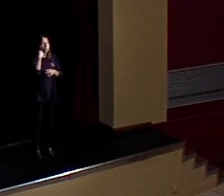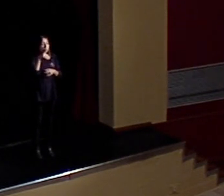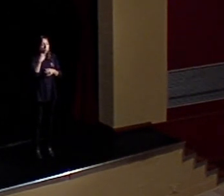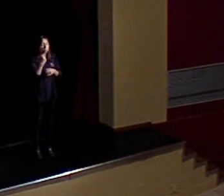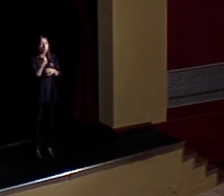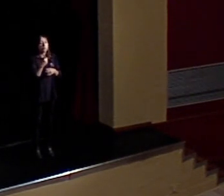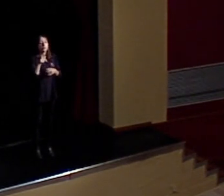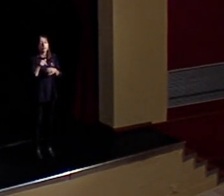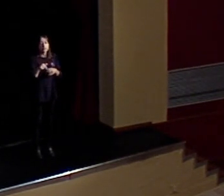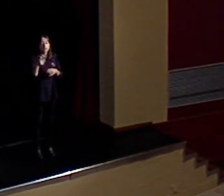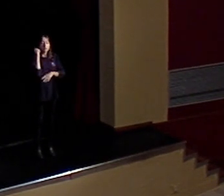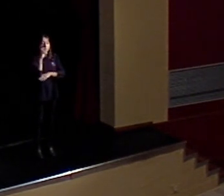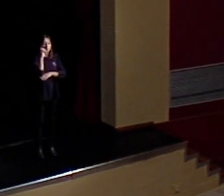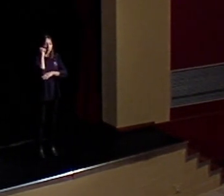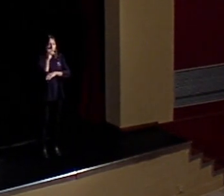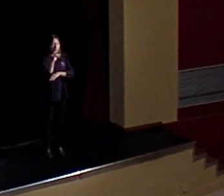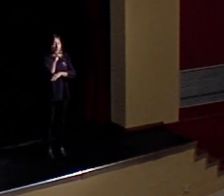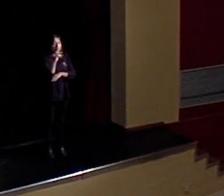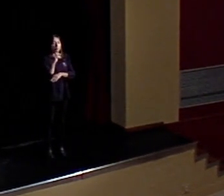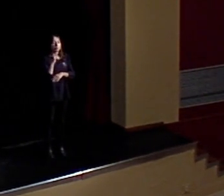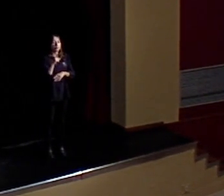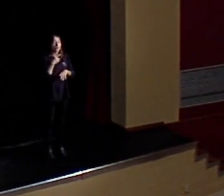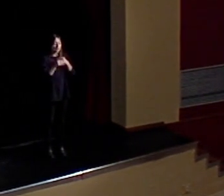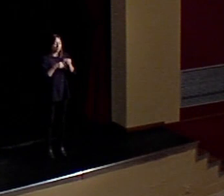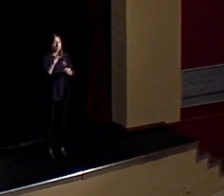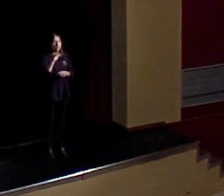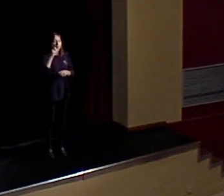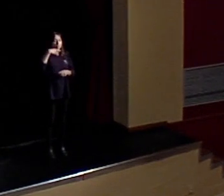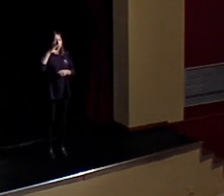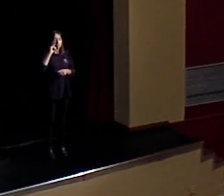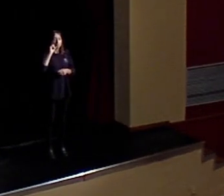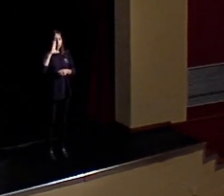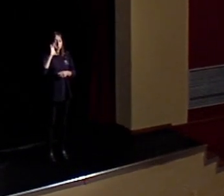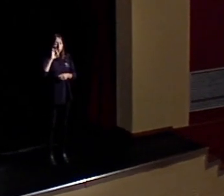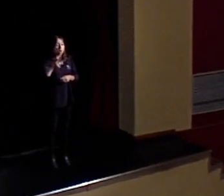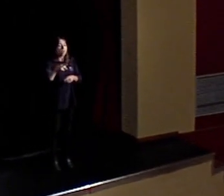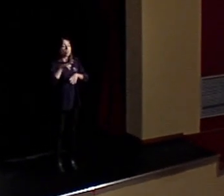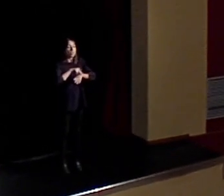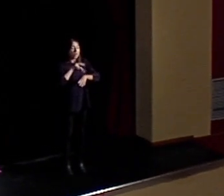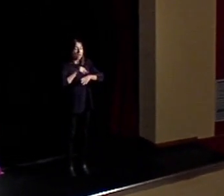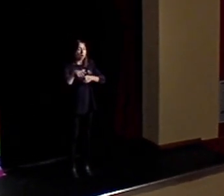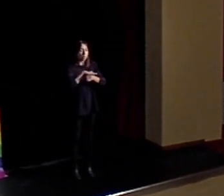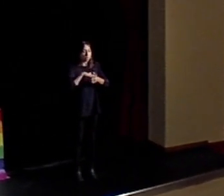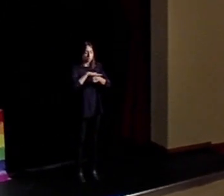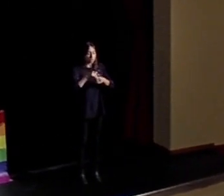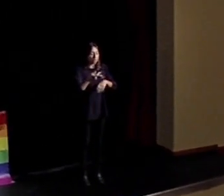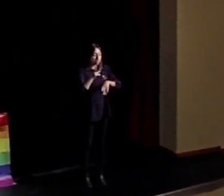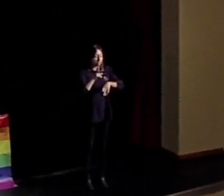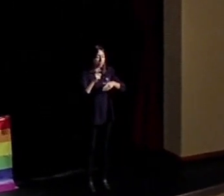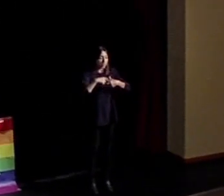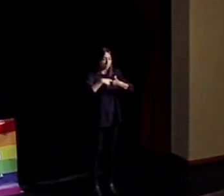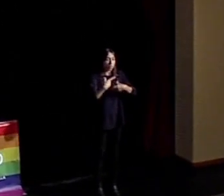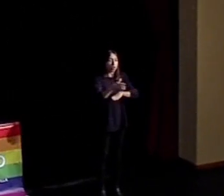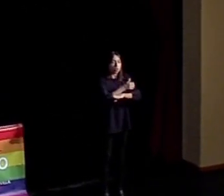esta ponencia nos la va a facilitar Francisco Anguita Hidalgo, que es delegado provincial de Participación Ciudadana.